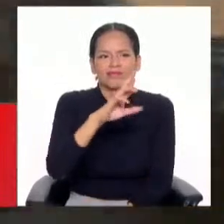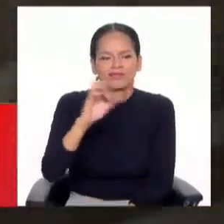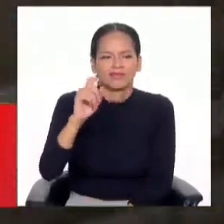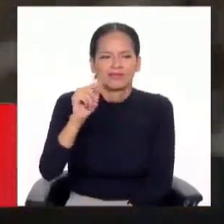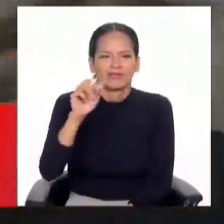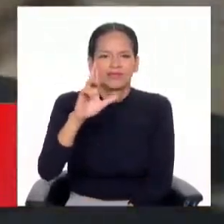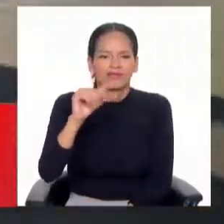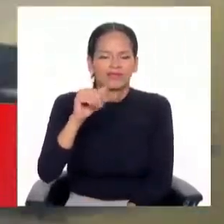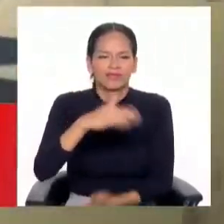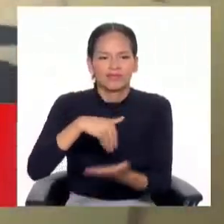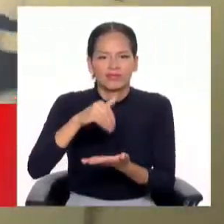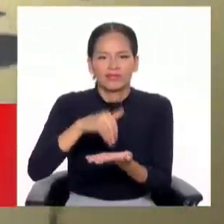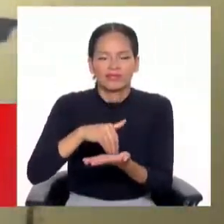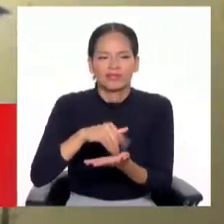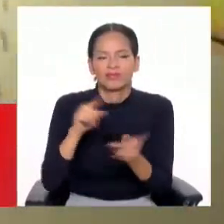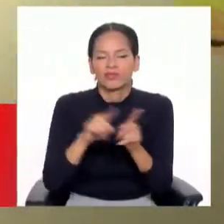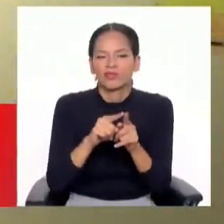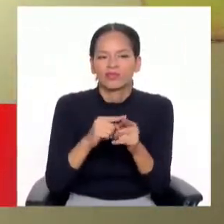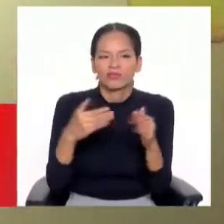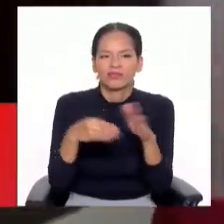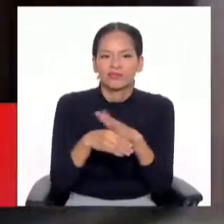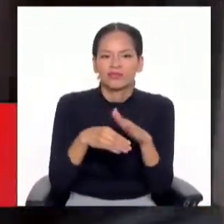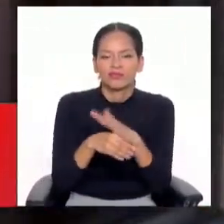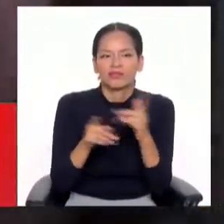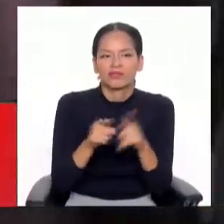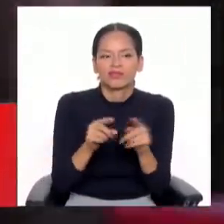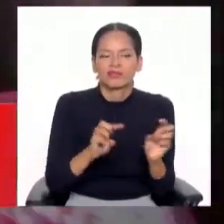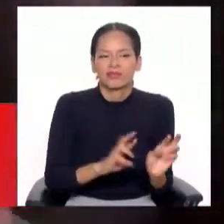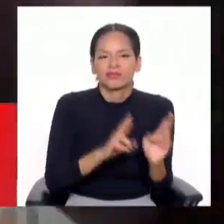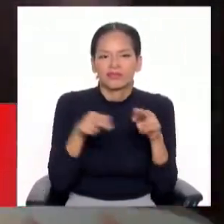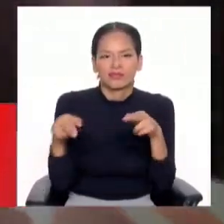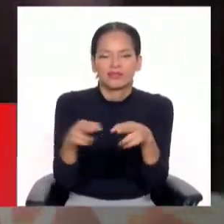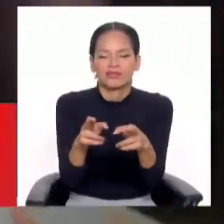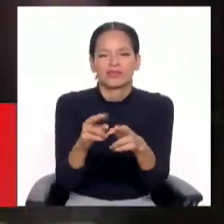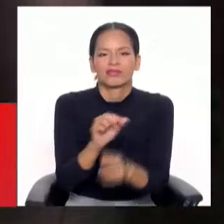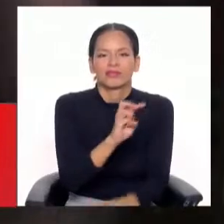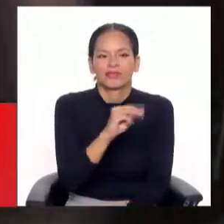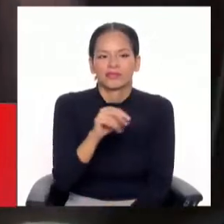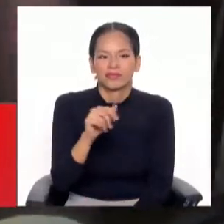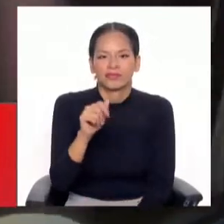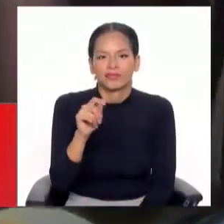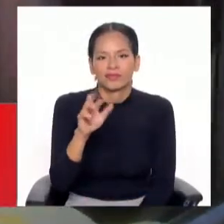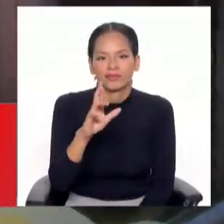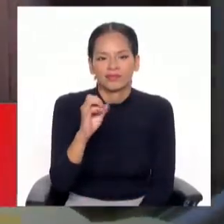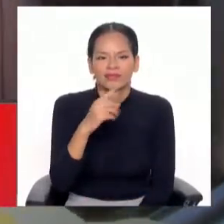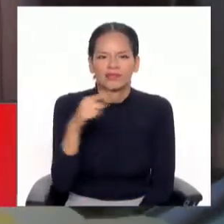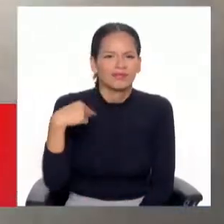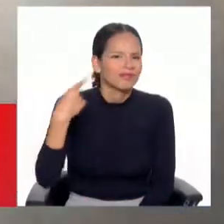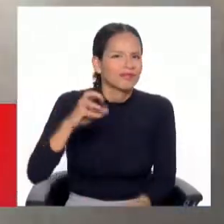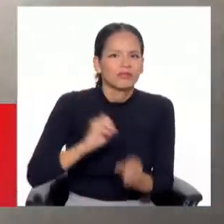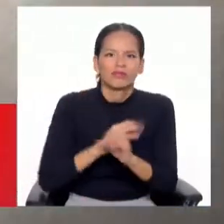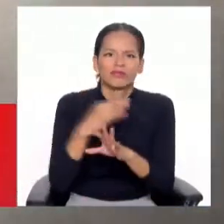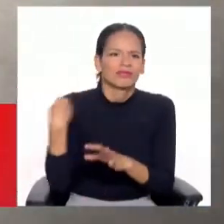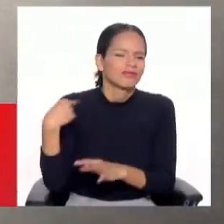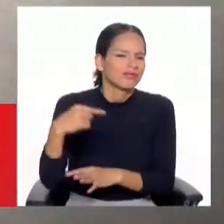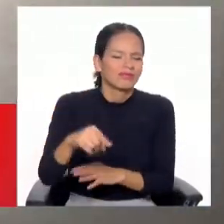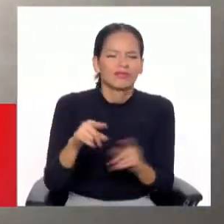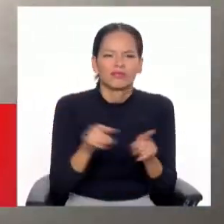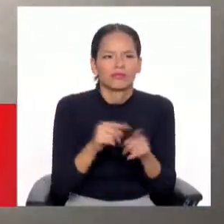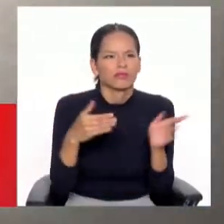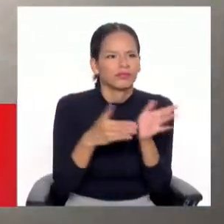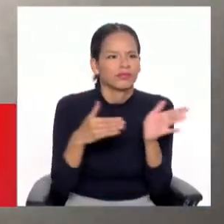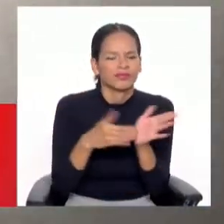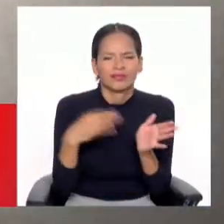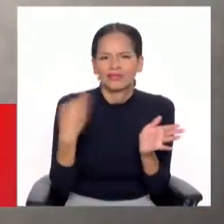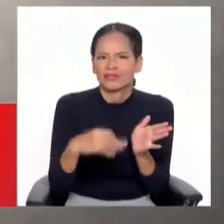de accesos en el río Mantaro. Esta zona es un calvario. Sí, a diario, porque hay mucho tráfico. A diario es el tráfico